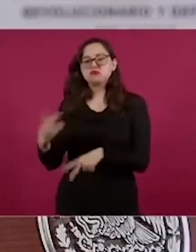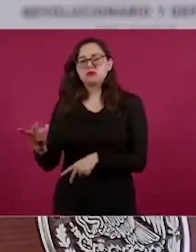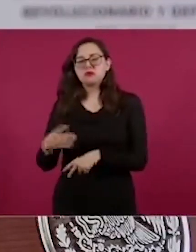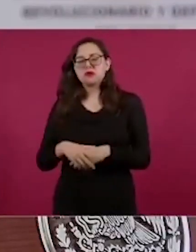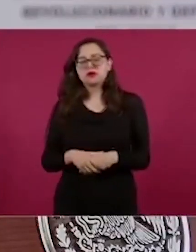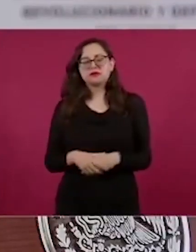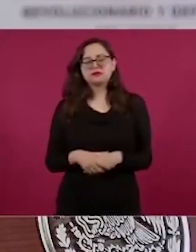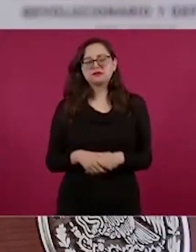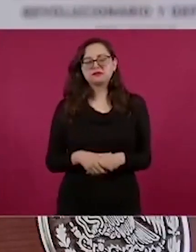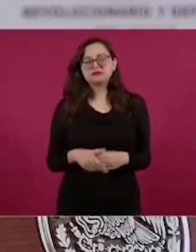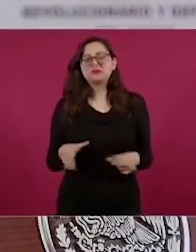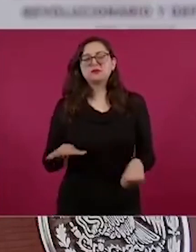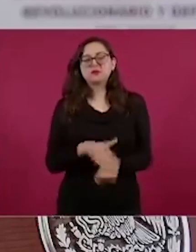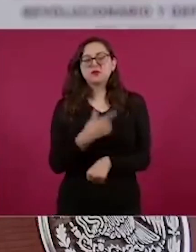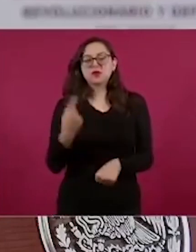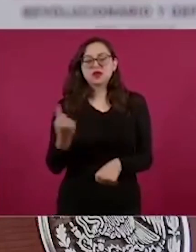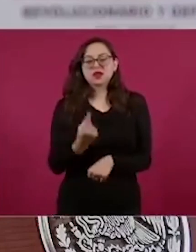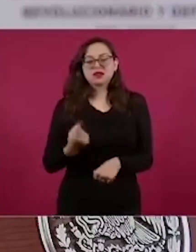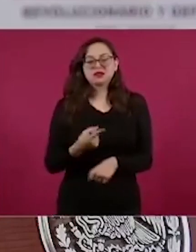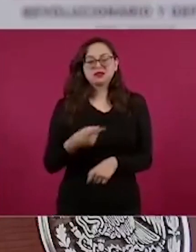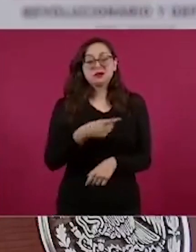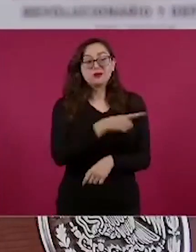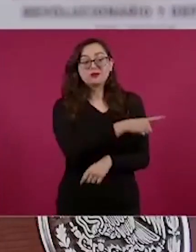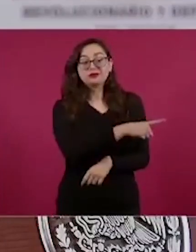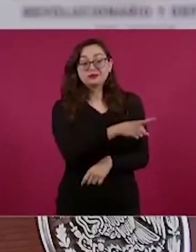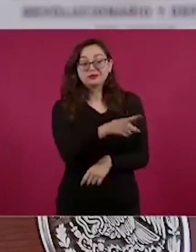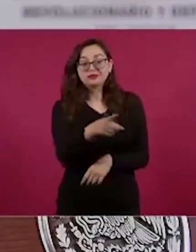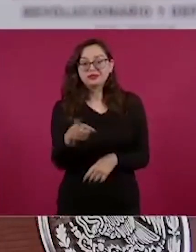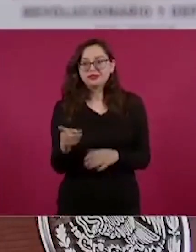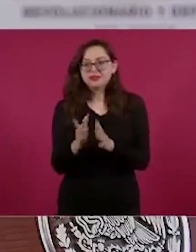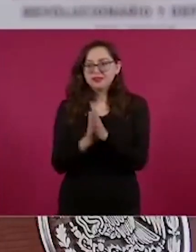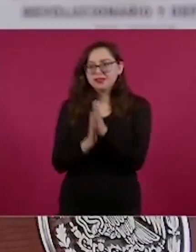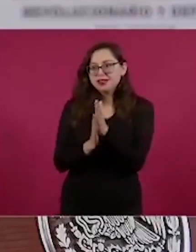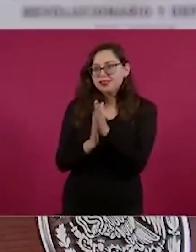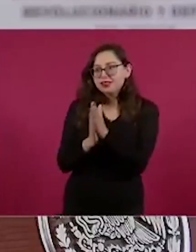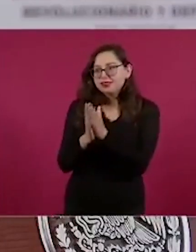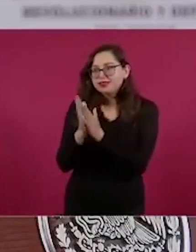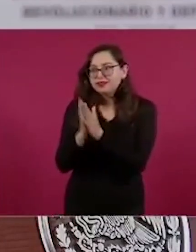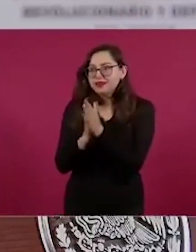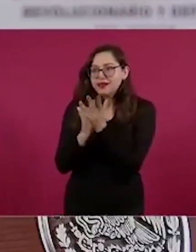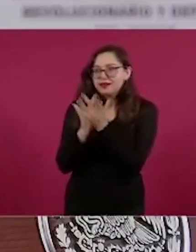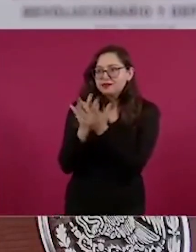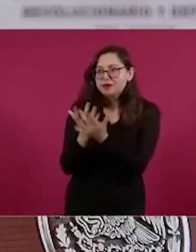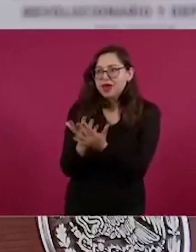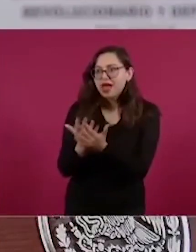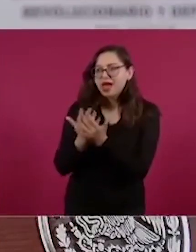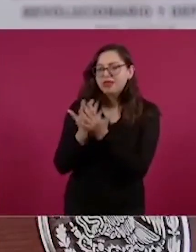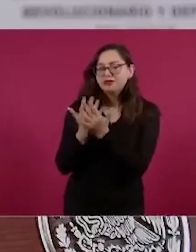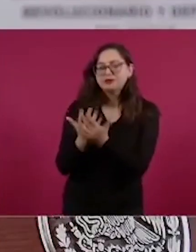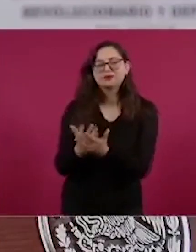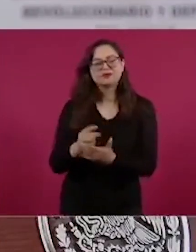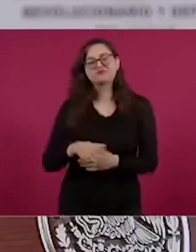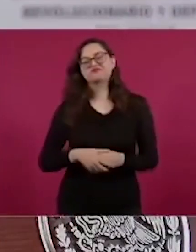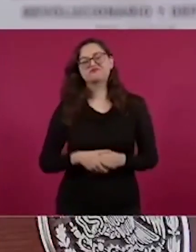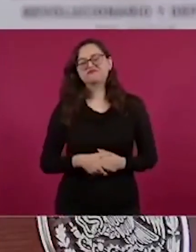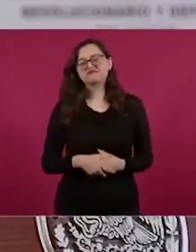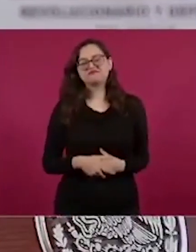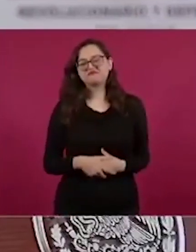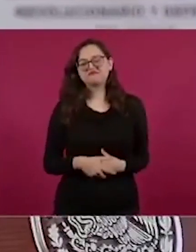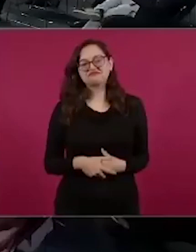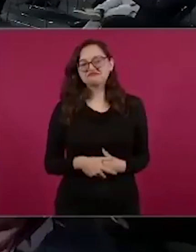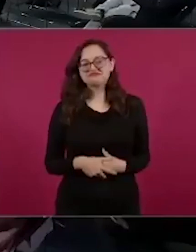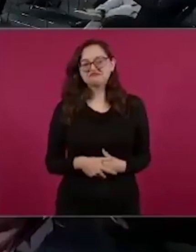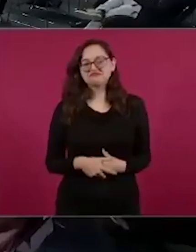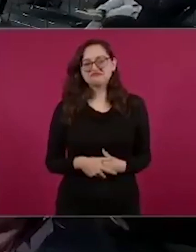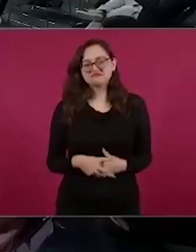este están como hes es temporada de sopilotes entonces